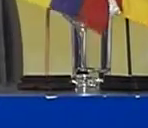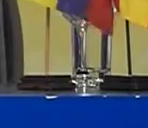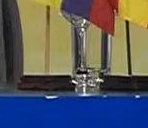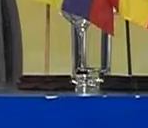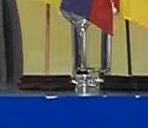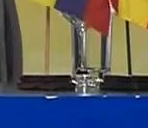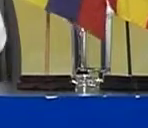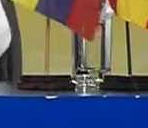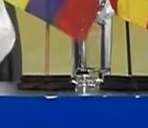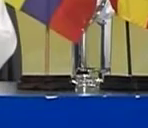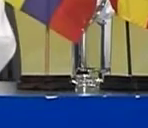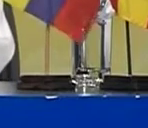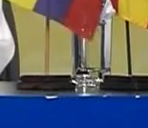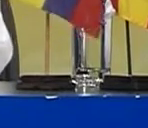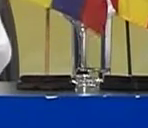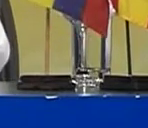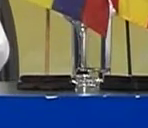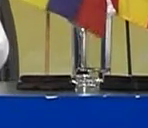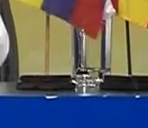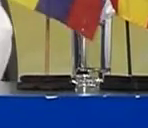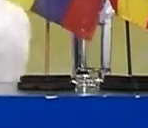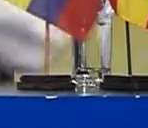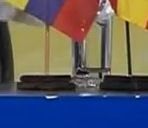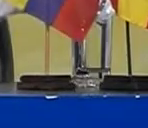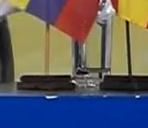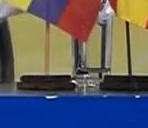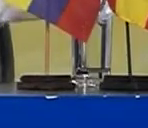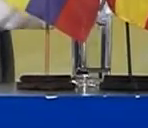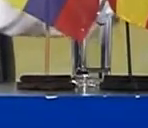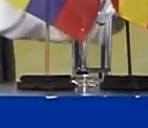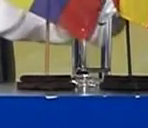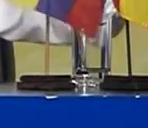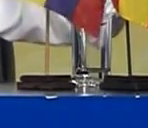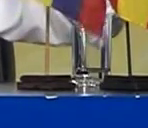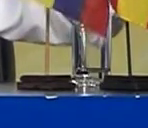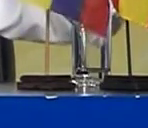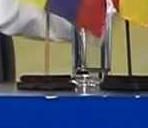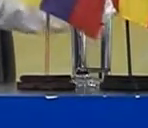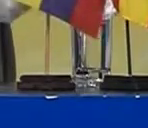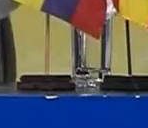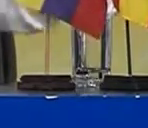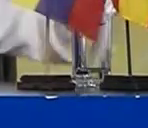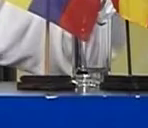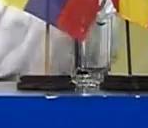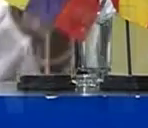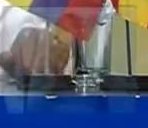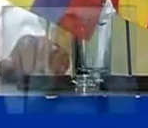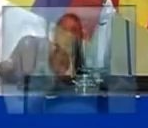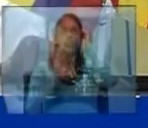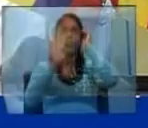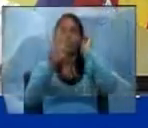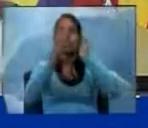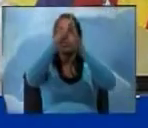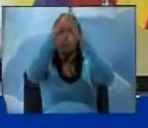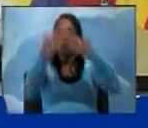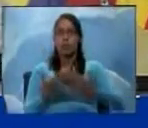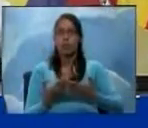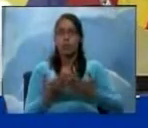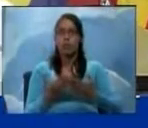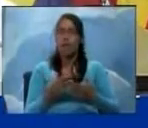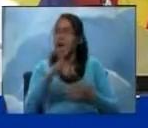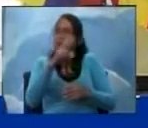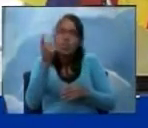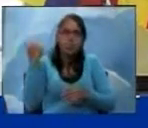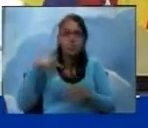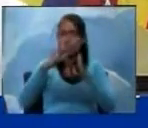el versículo 23. Estamos en Efesios capítulo 4. Abra su Biblia. Ah, no tengo